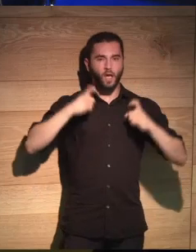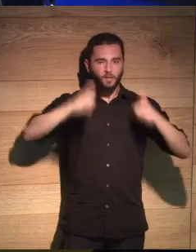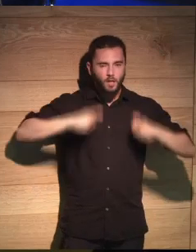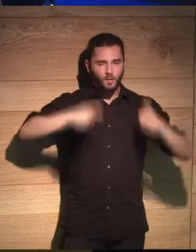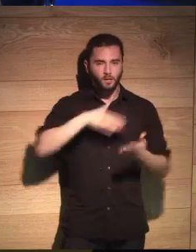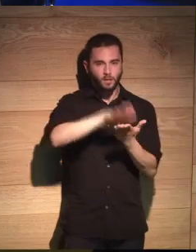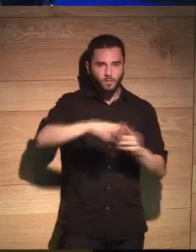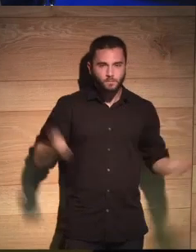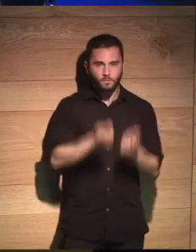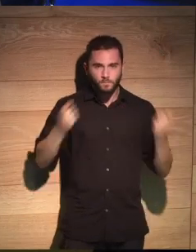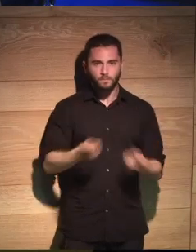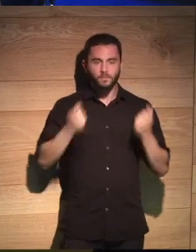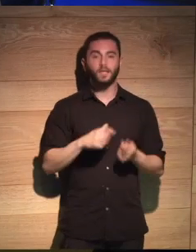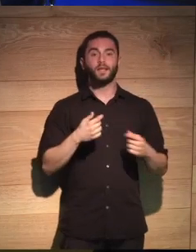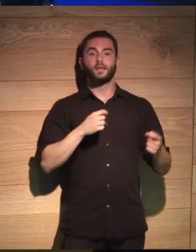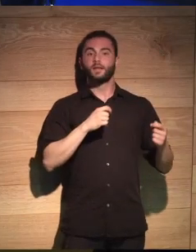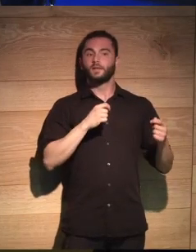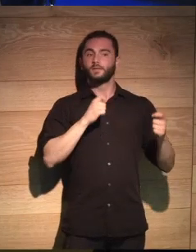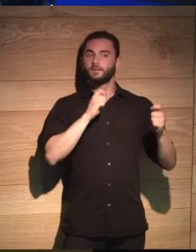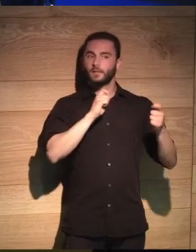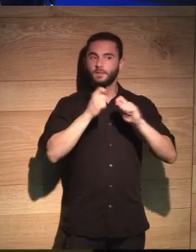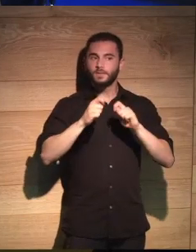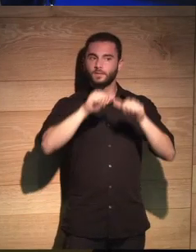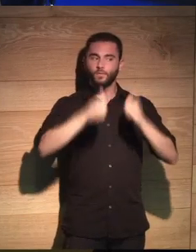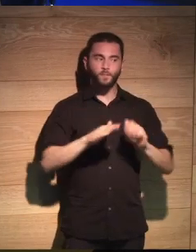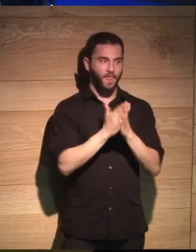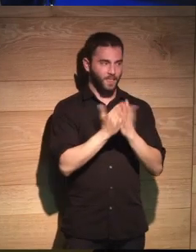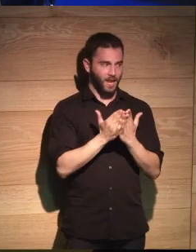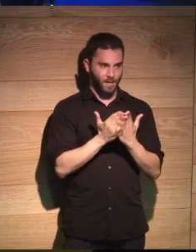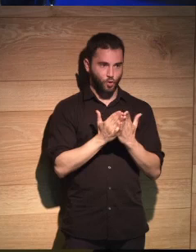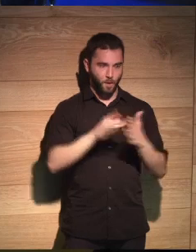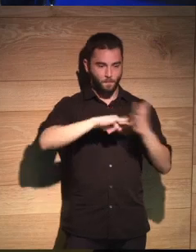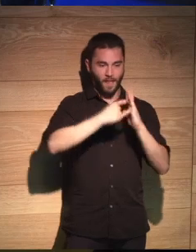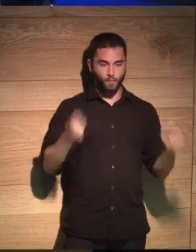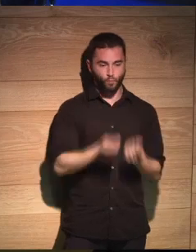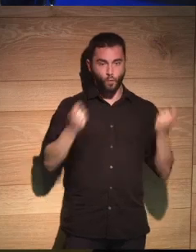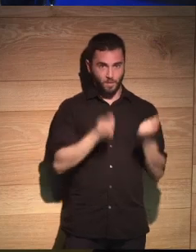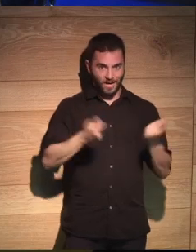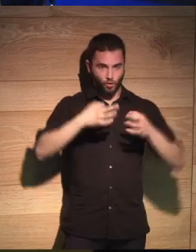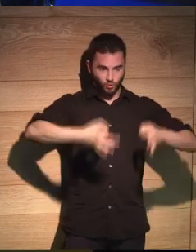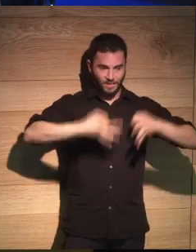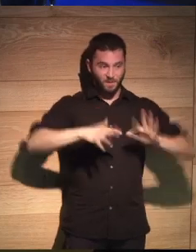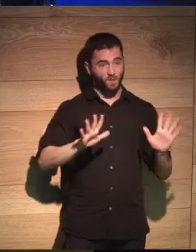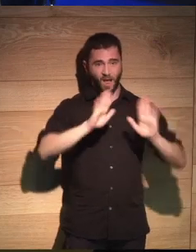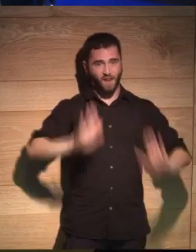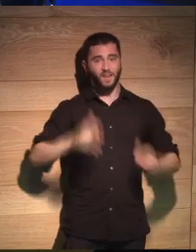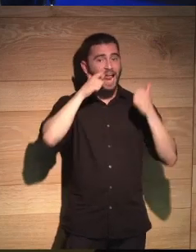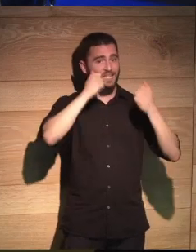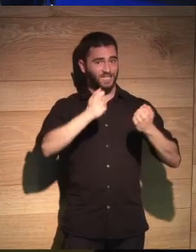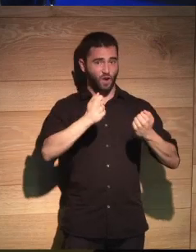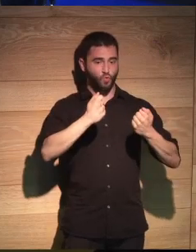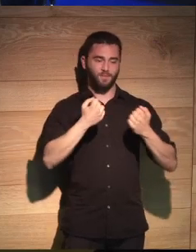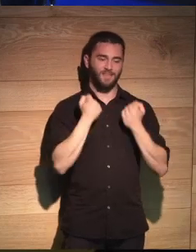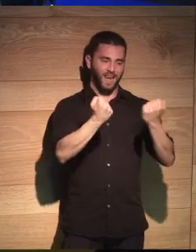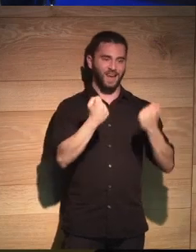publicarlo, tanto en revistas como en forma de libro, y siempre tenía ese plan de publicarlo, pero por su salud al final no tenía la